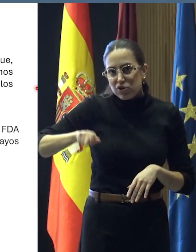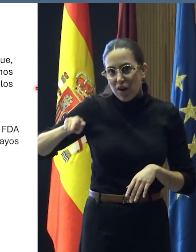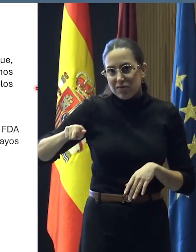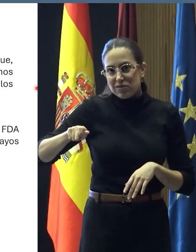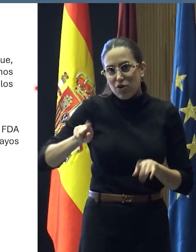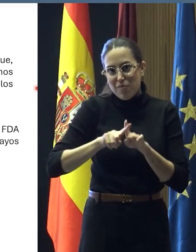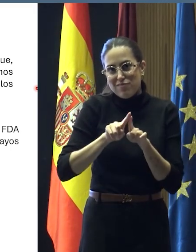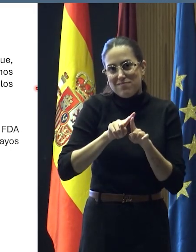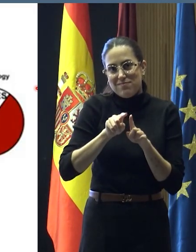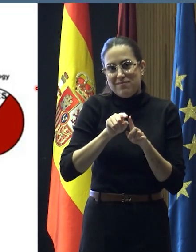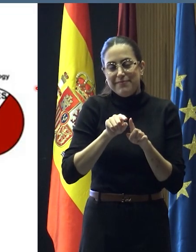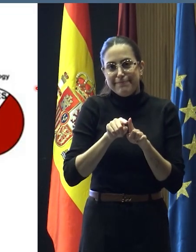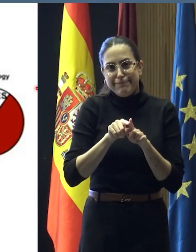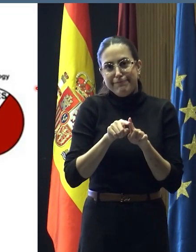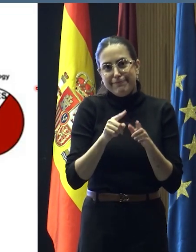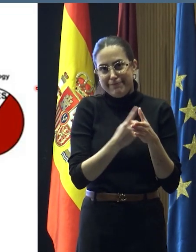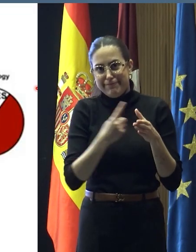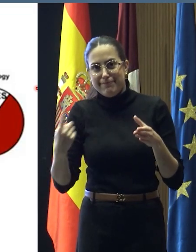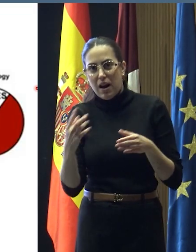población.